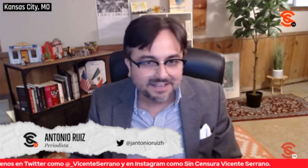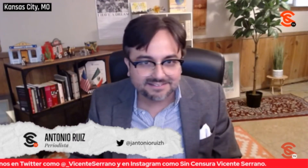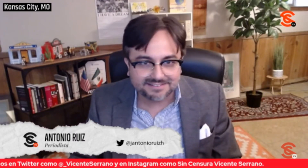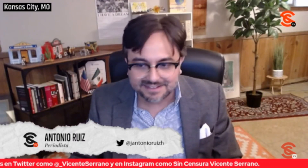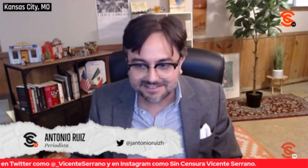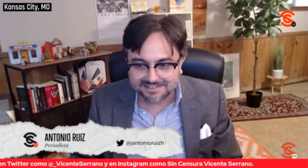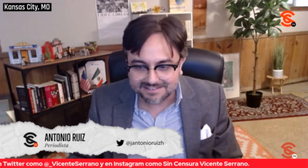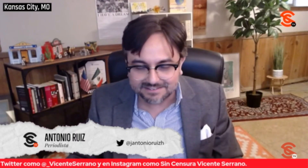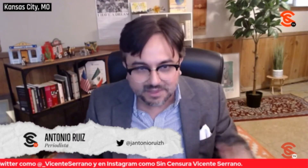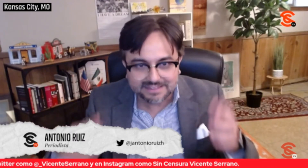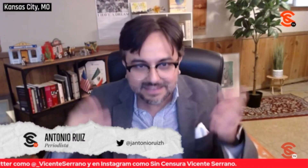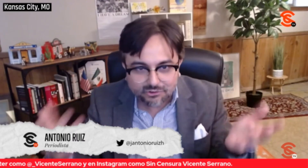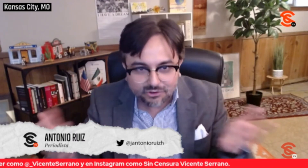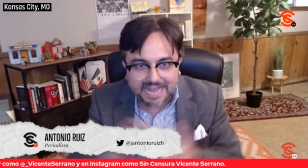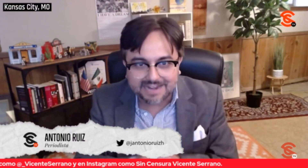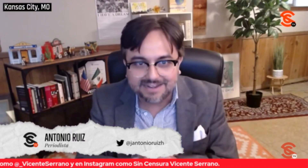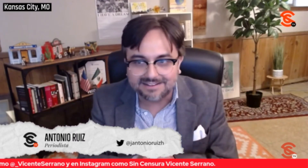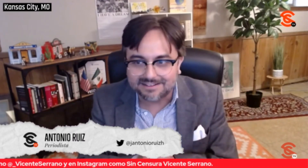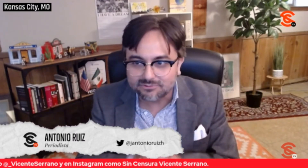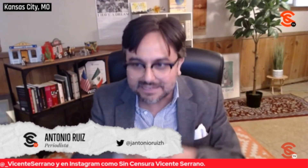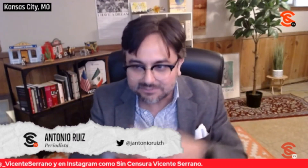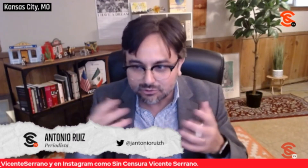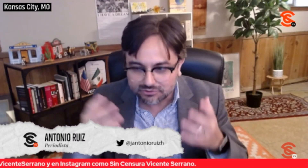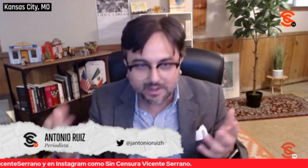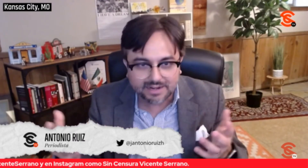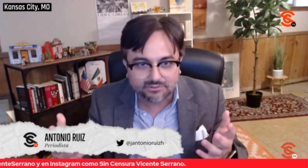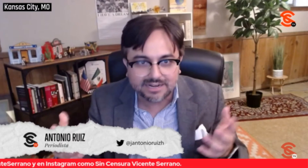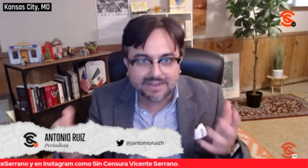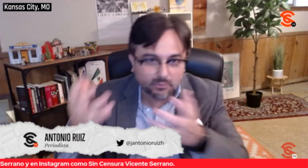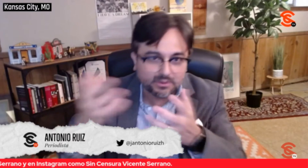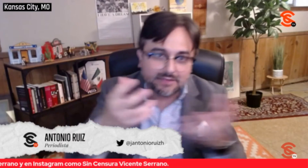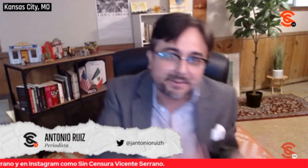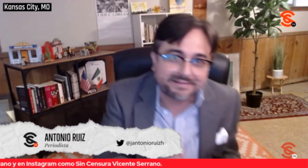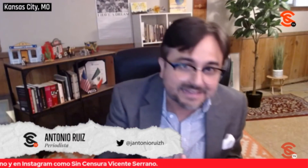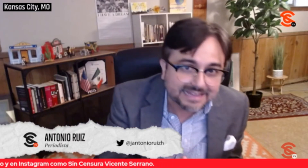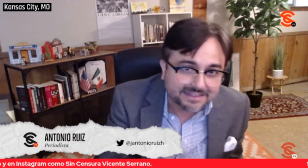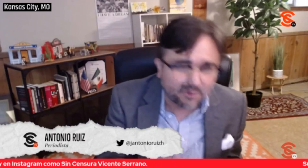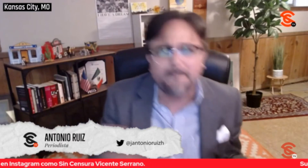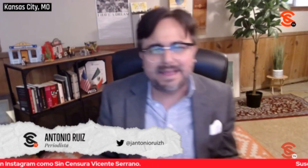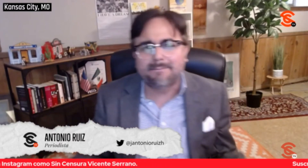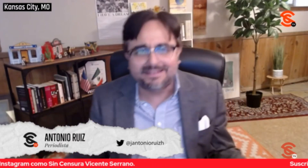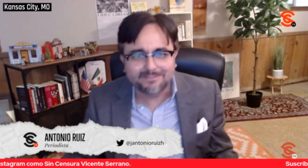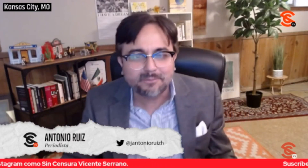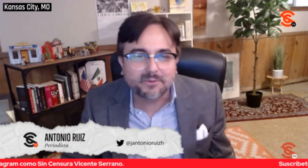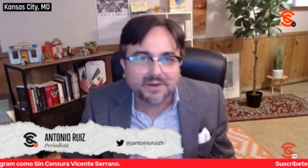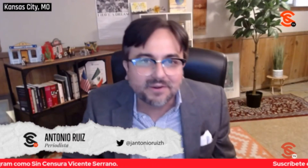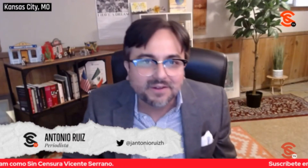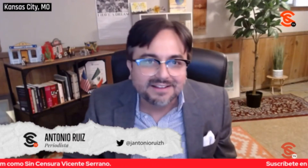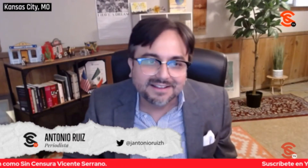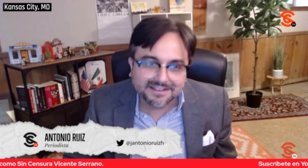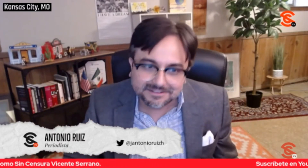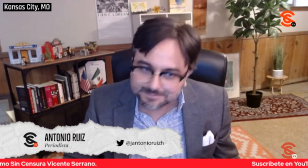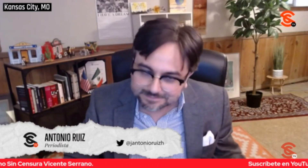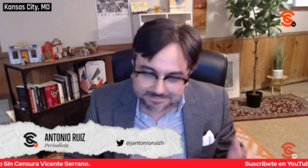porque se trata de la seguridad nacional, es un asunto de seguridad nacional, la seguridad de un presidente, no mames, ¿no? Pero